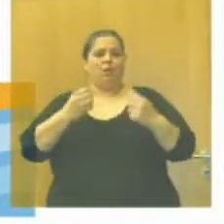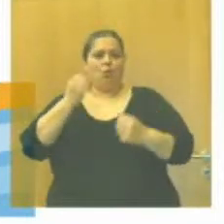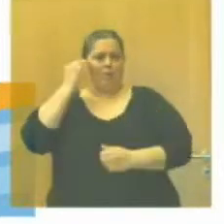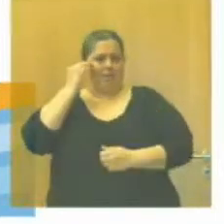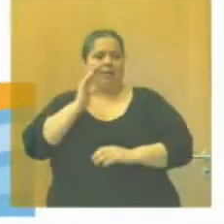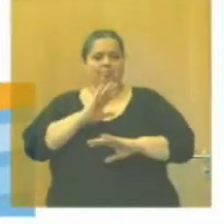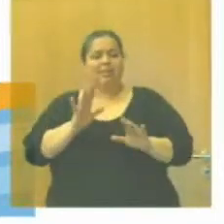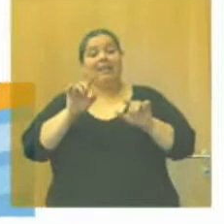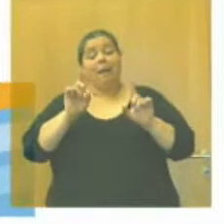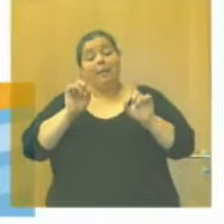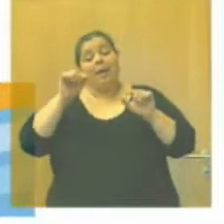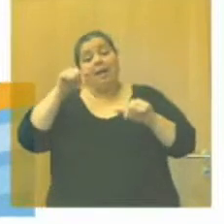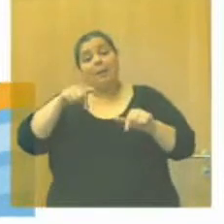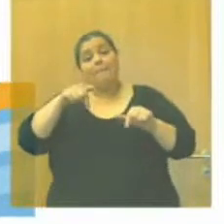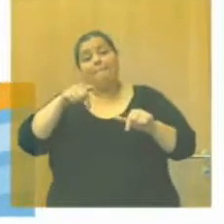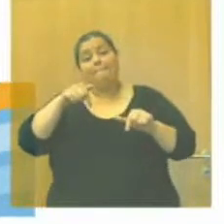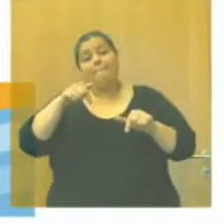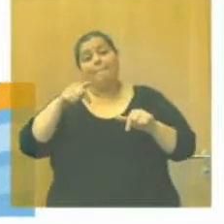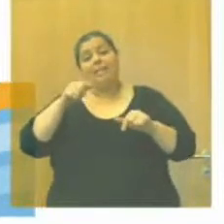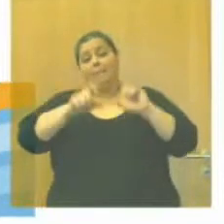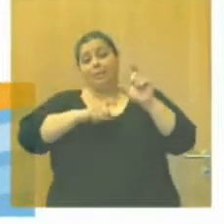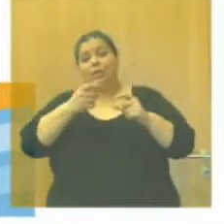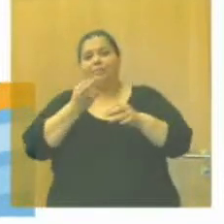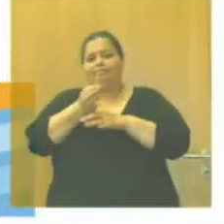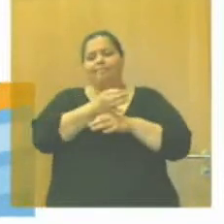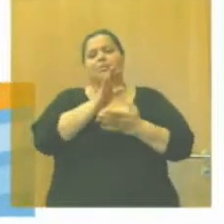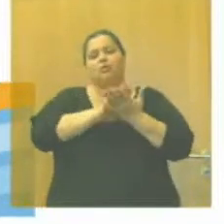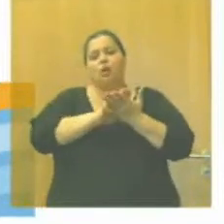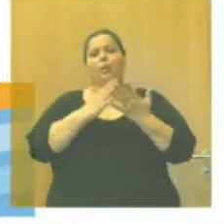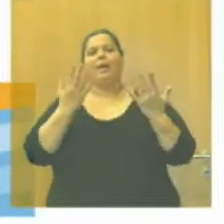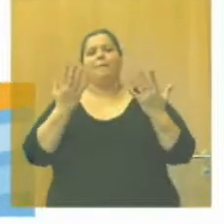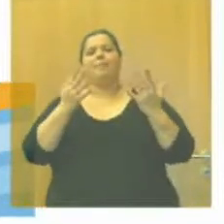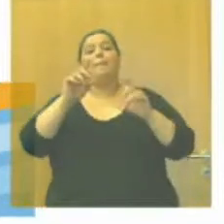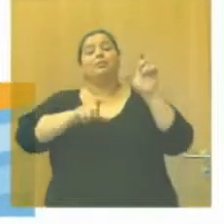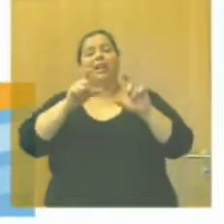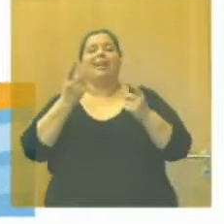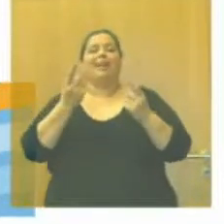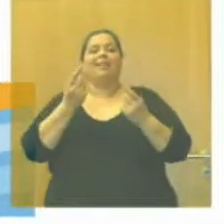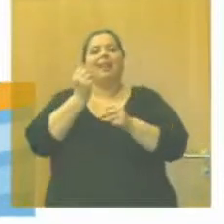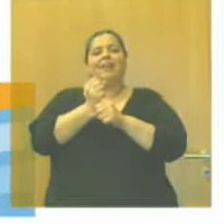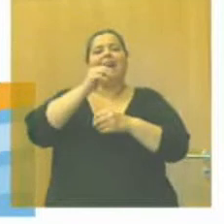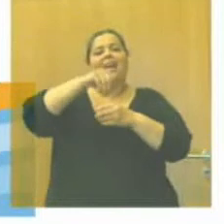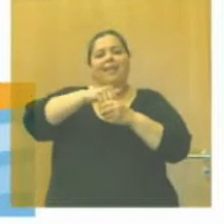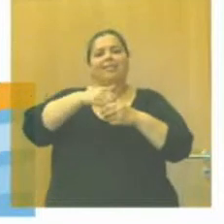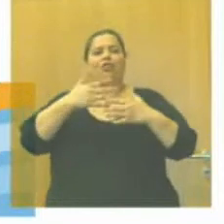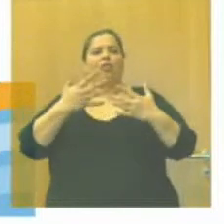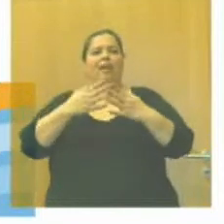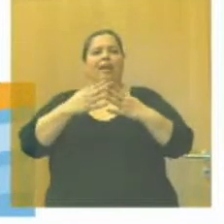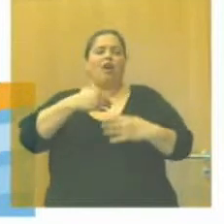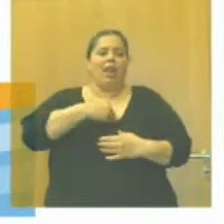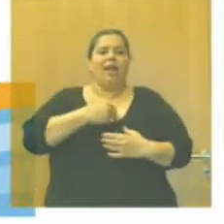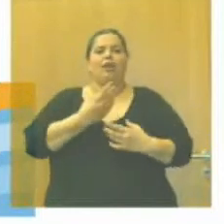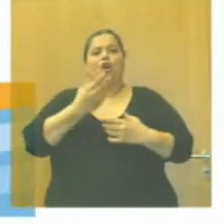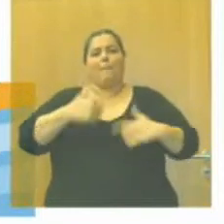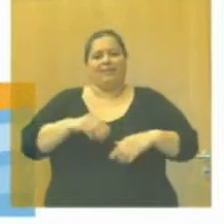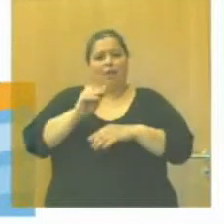tema de habilidades socioemocionales en los colegios del Ministerio de Educación. Otra vez